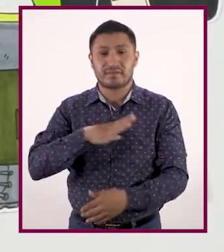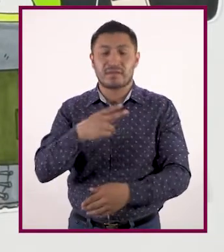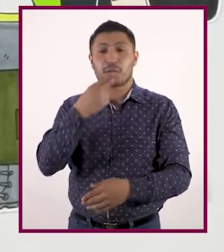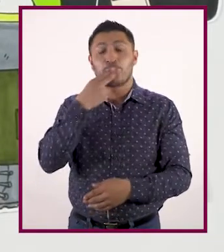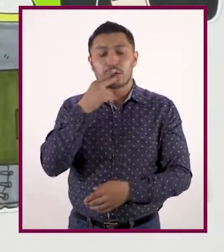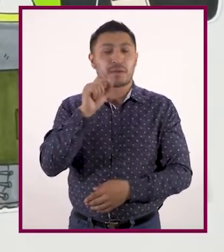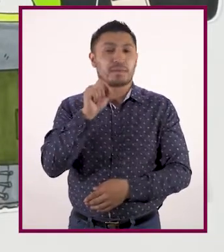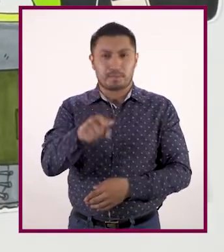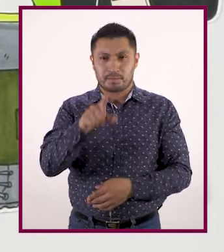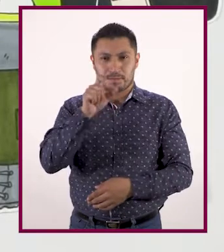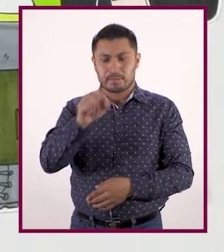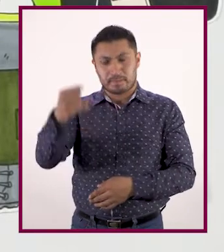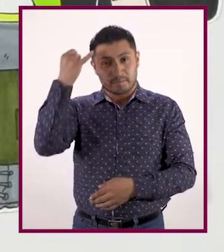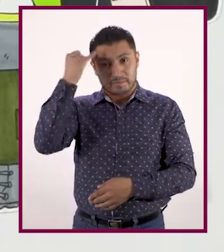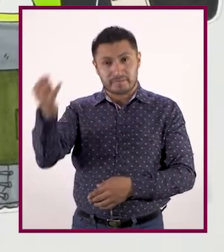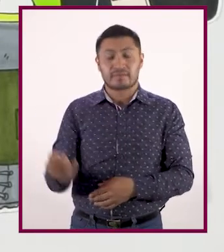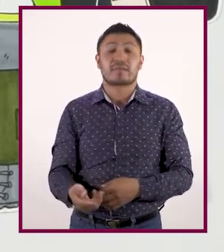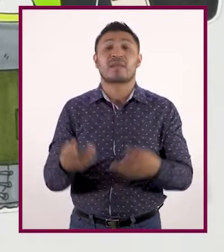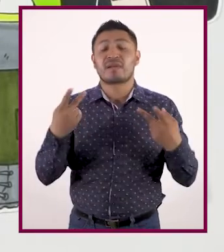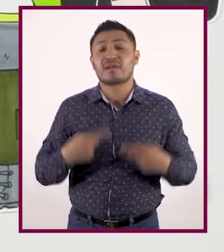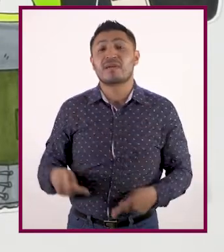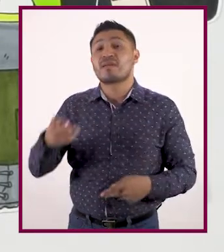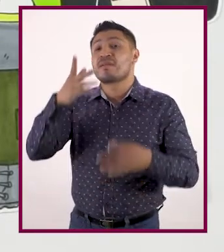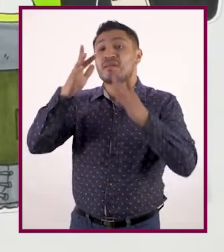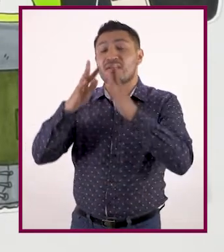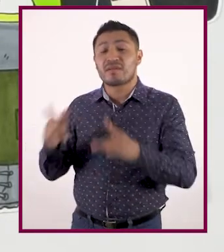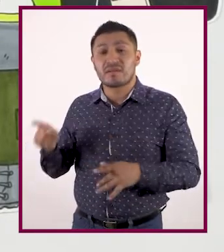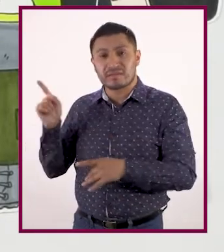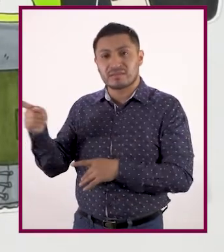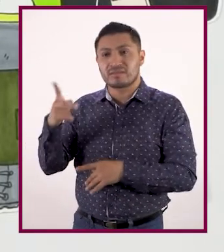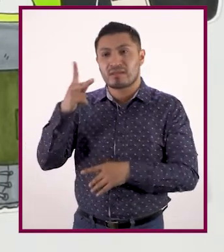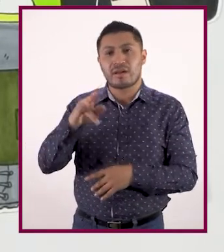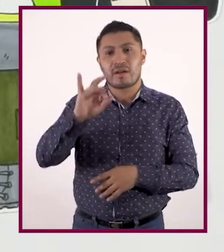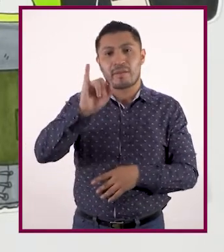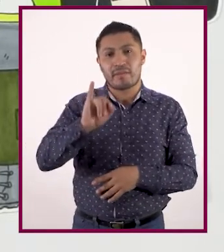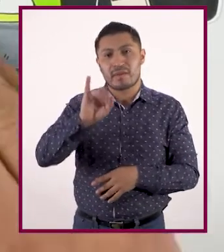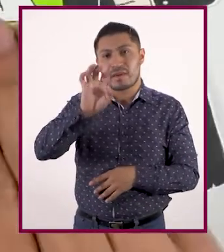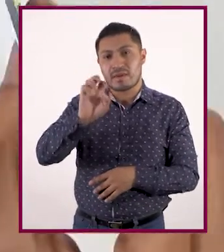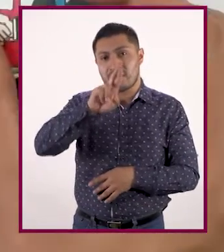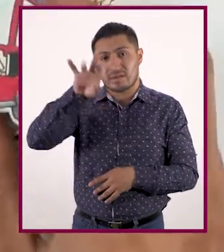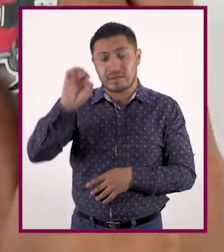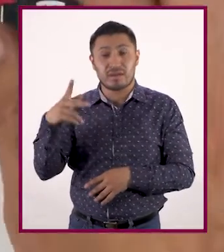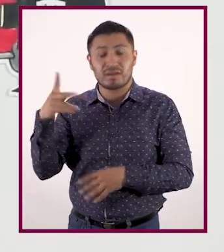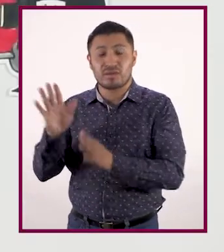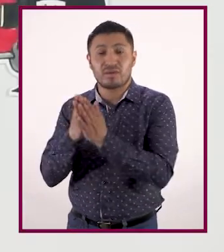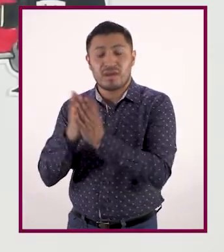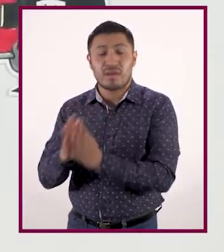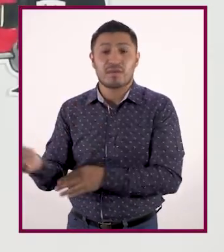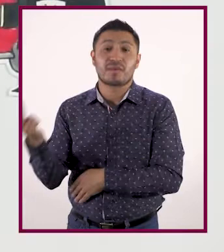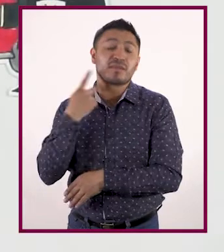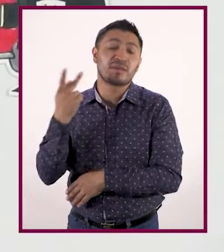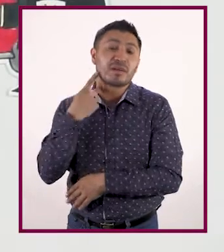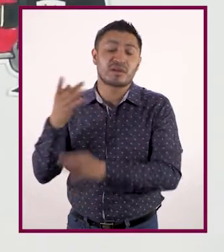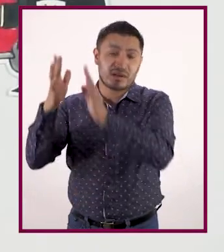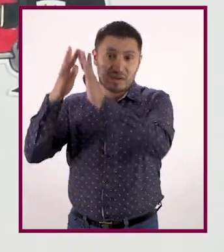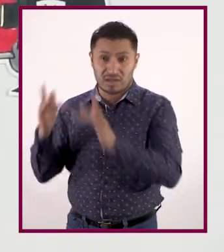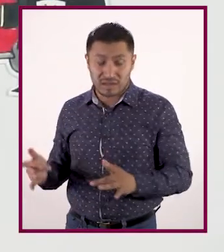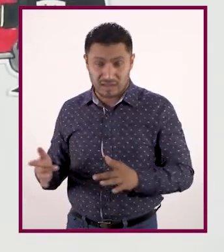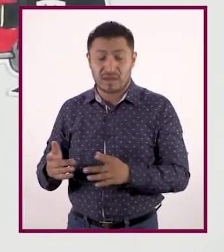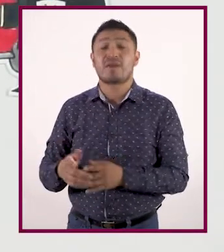definición el politólogo francés pierre show en su libro los partidos políticos franceses